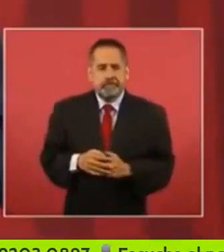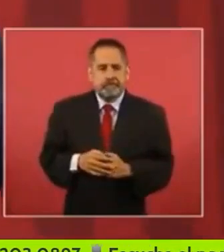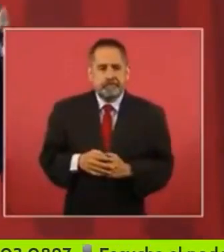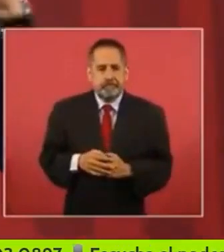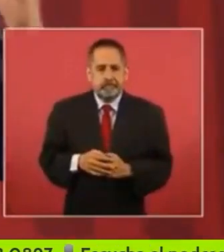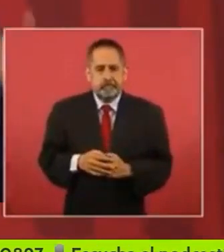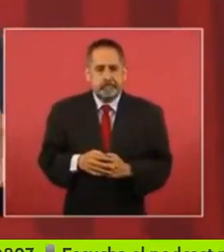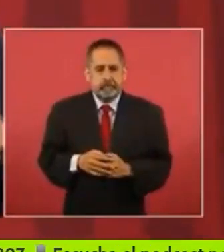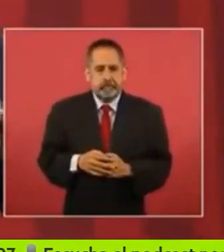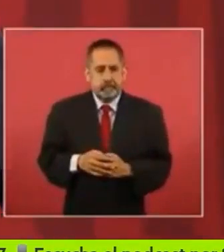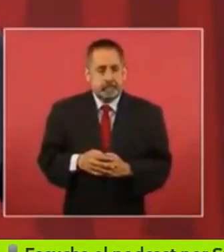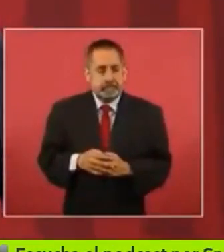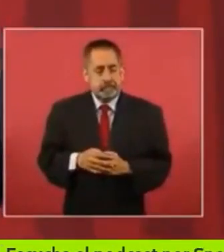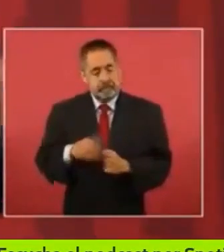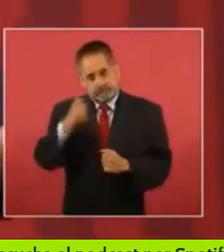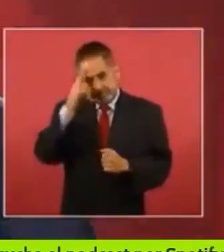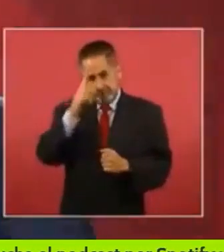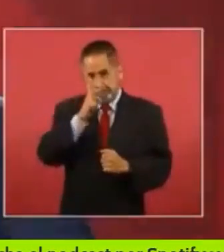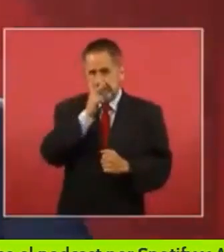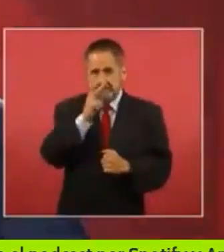de manera amplia